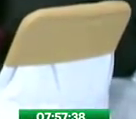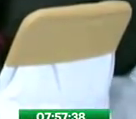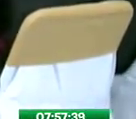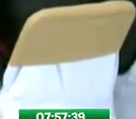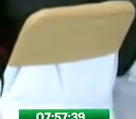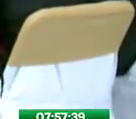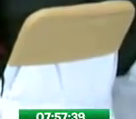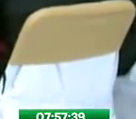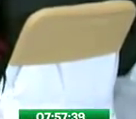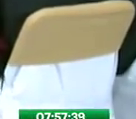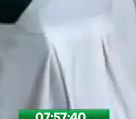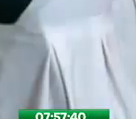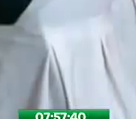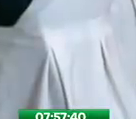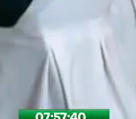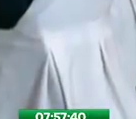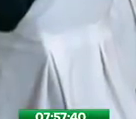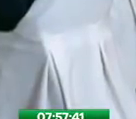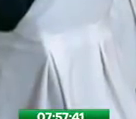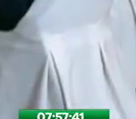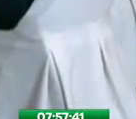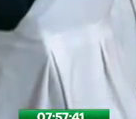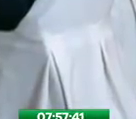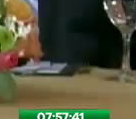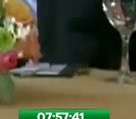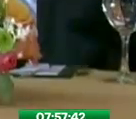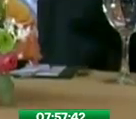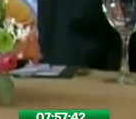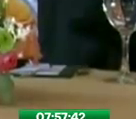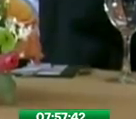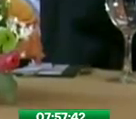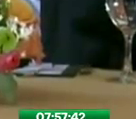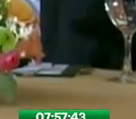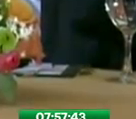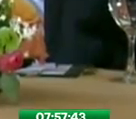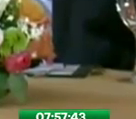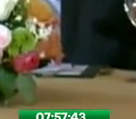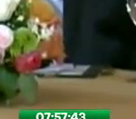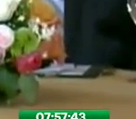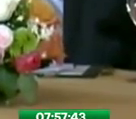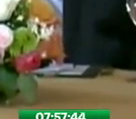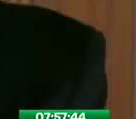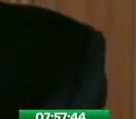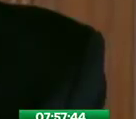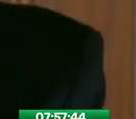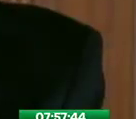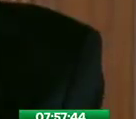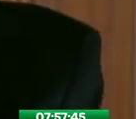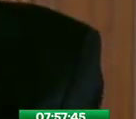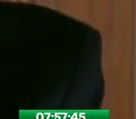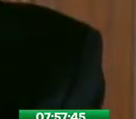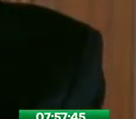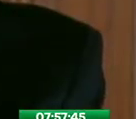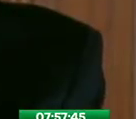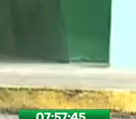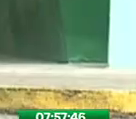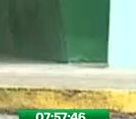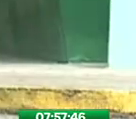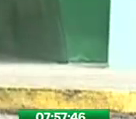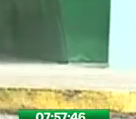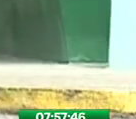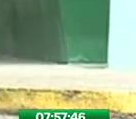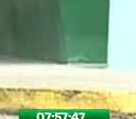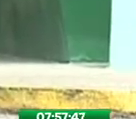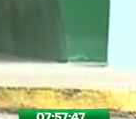por la destrucción de material militar en las pasadas manifestaciones. Así lo anunció el presidente Lenín Moreno en una reunión que mantuvo